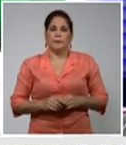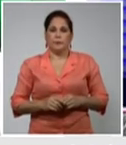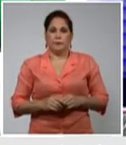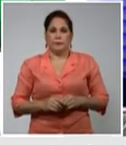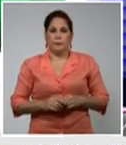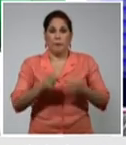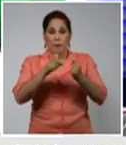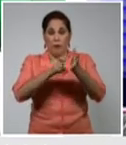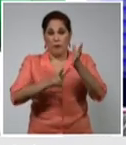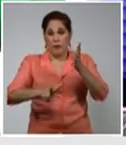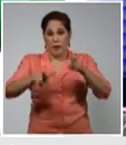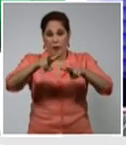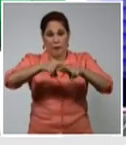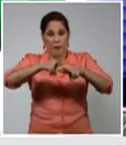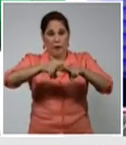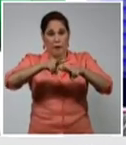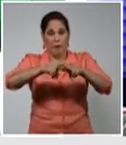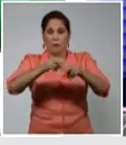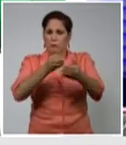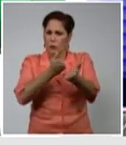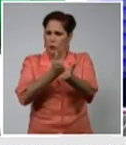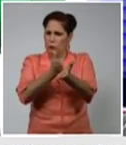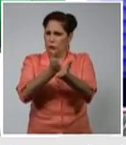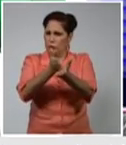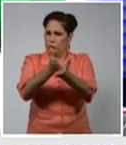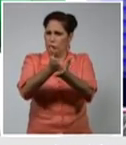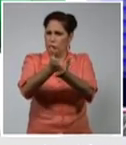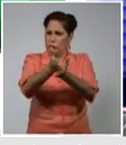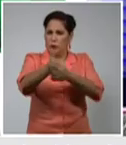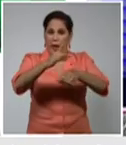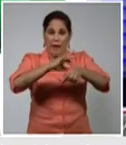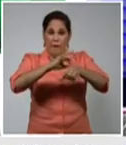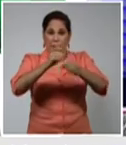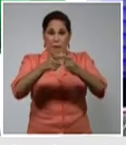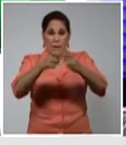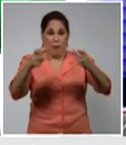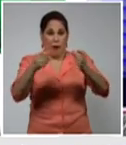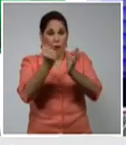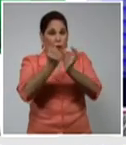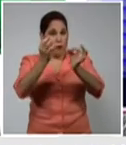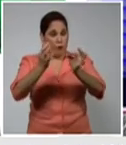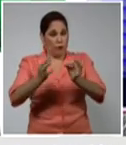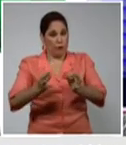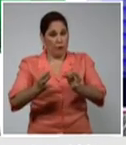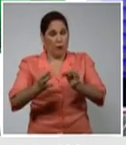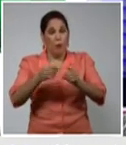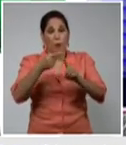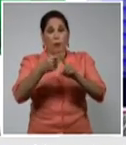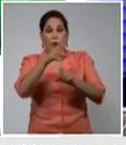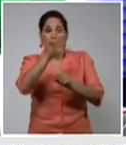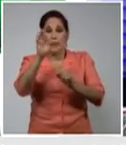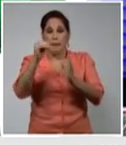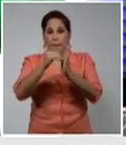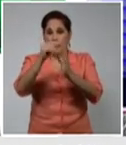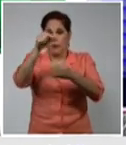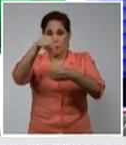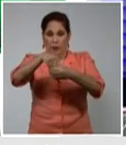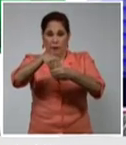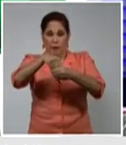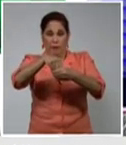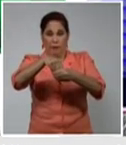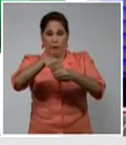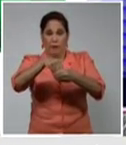Habana mantiene la tasa de incidencia de casos confirmados por 100.000 habitantes en